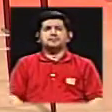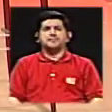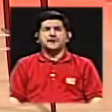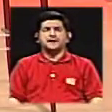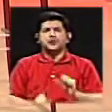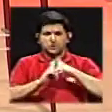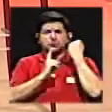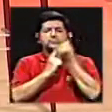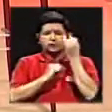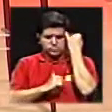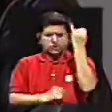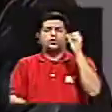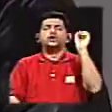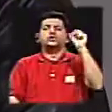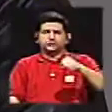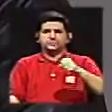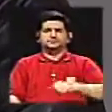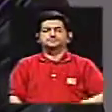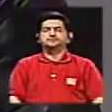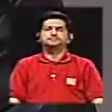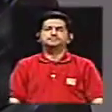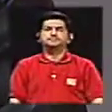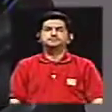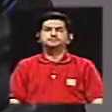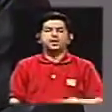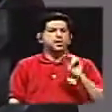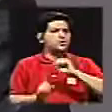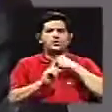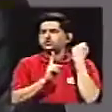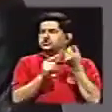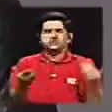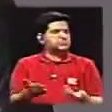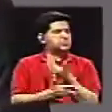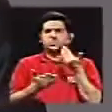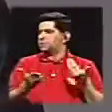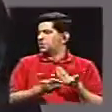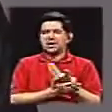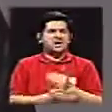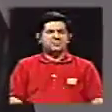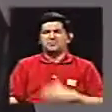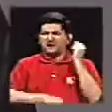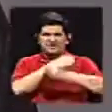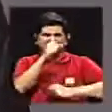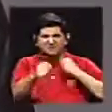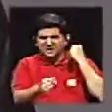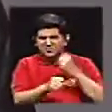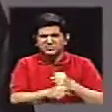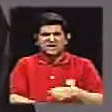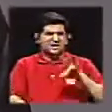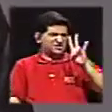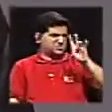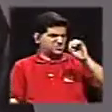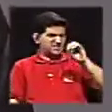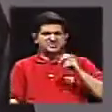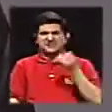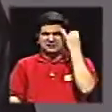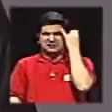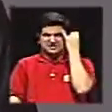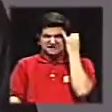un asunto ideológico, ¿verdad? Es decir, no es una cosa nueva tampoco. De los años 70 en el